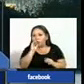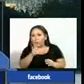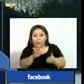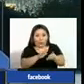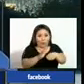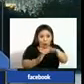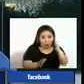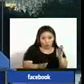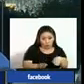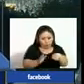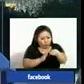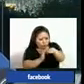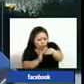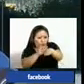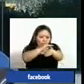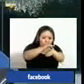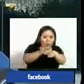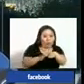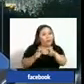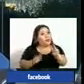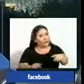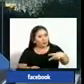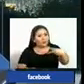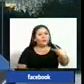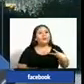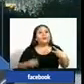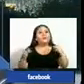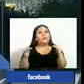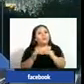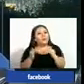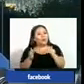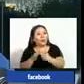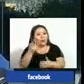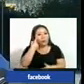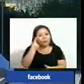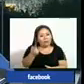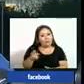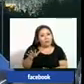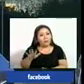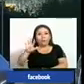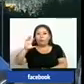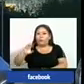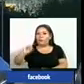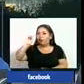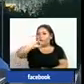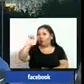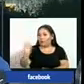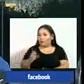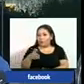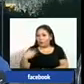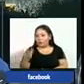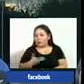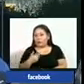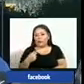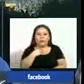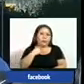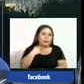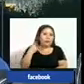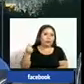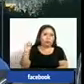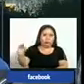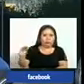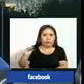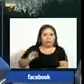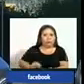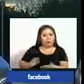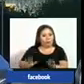sanitizar nuestras unidades. Y por el otro lado, va a haber una reducción de un 50% de nuestros ingresos por el